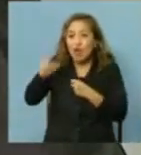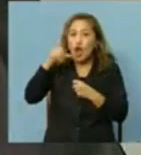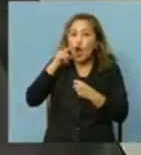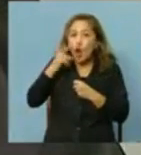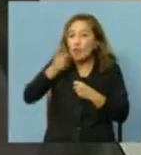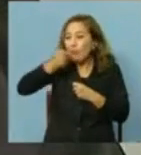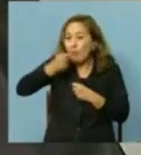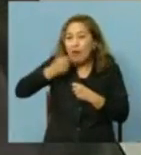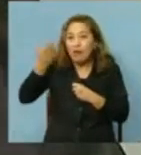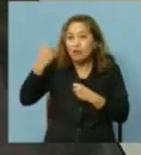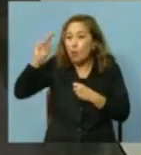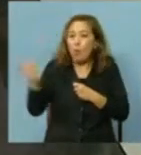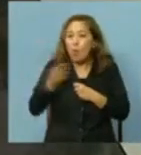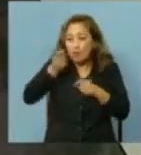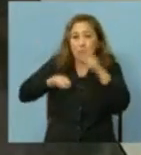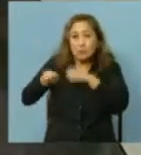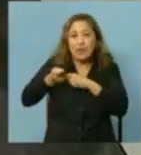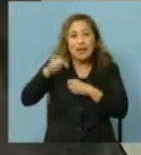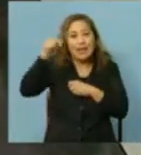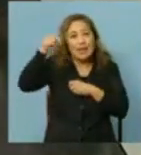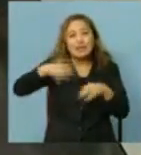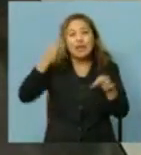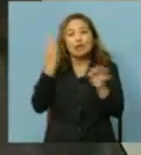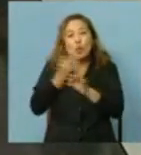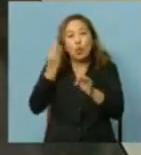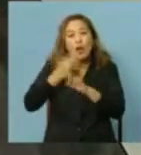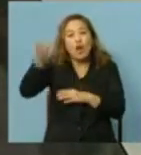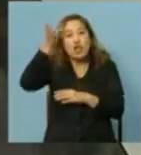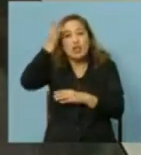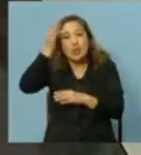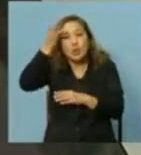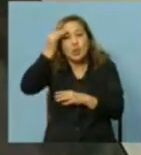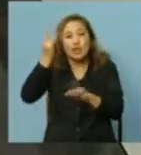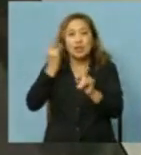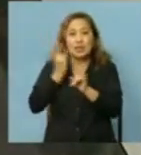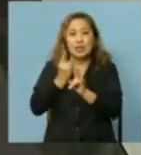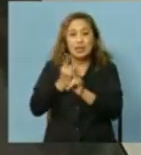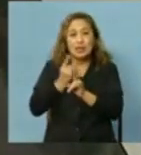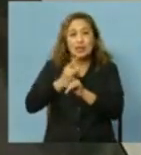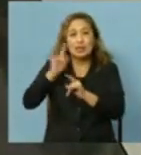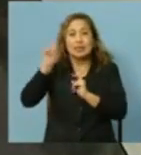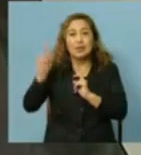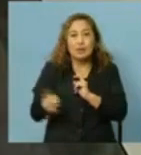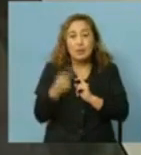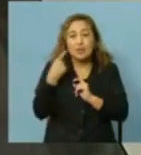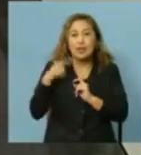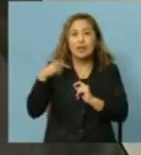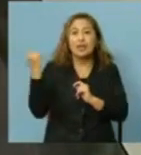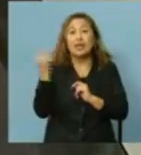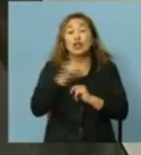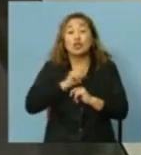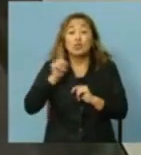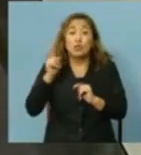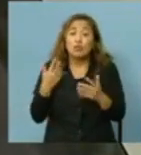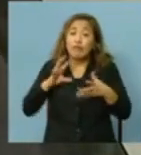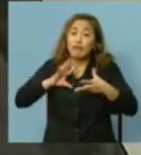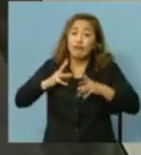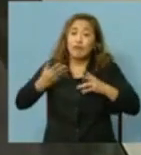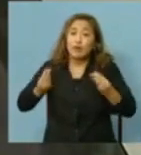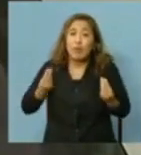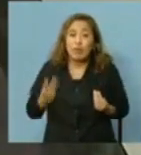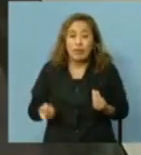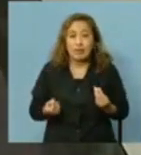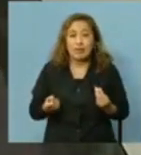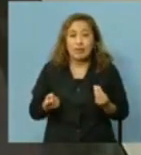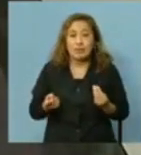este establecimiento lo recuerda permanentemente, lo tiene presente, y nosotros también creemos que es una manera